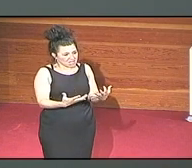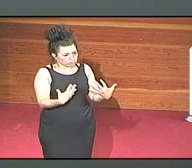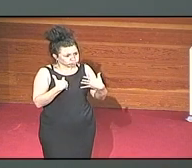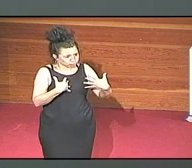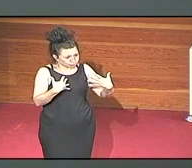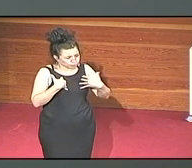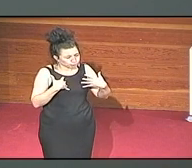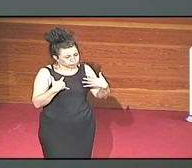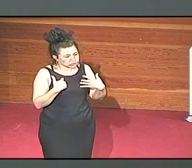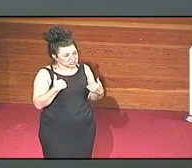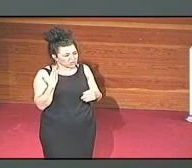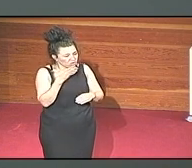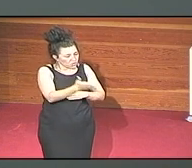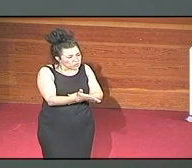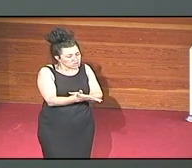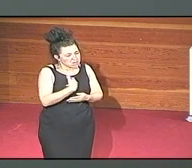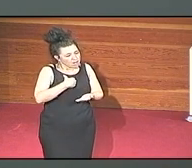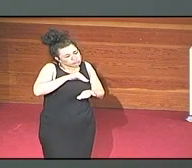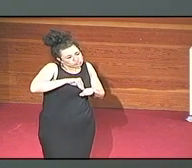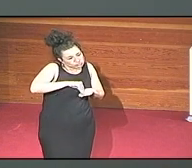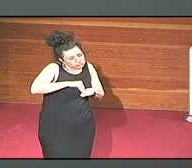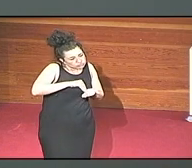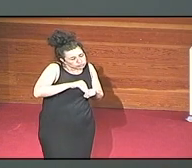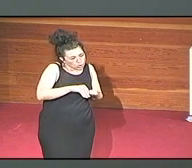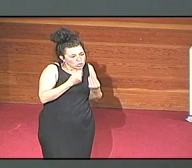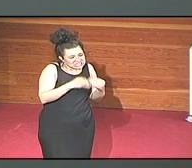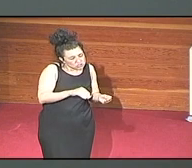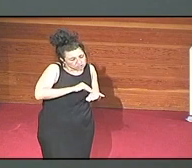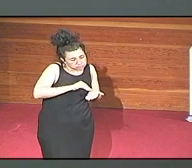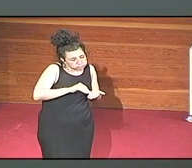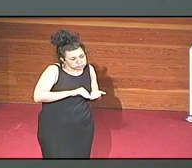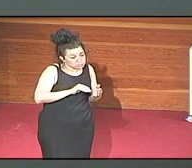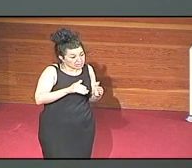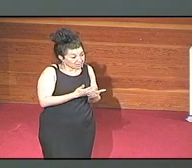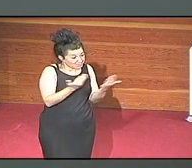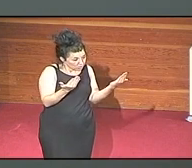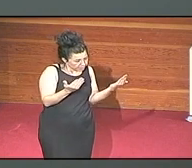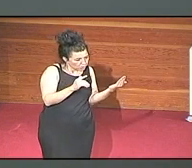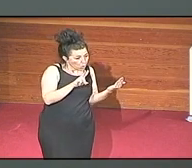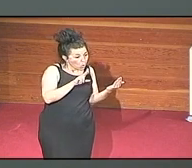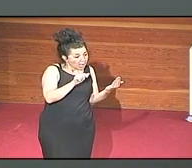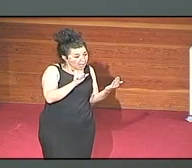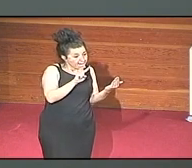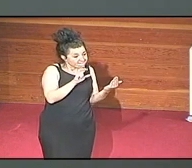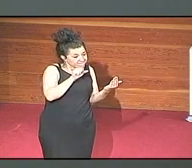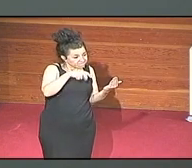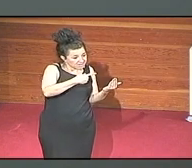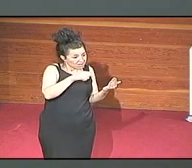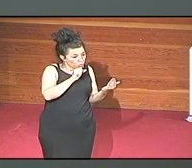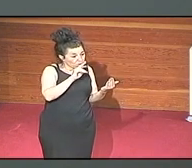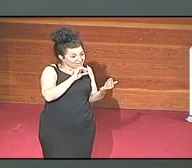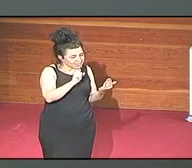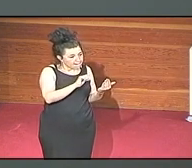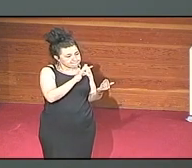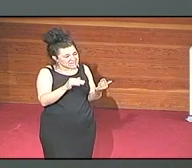hacer unas historias para la vanguardia también para una televisión y 'la y al estar con ellos tantos